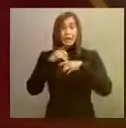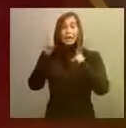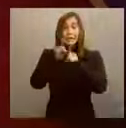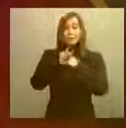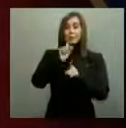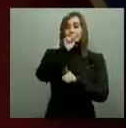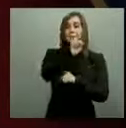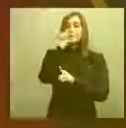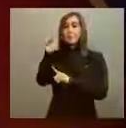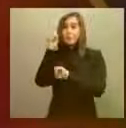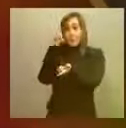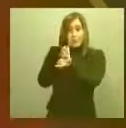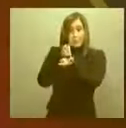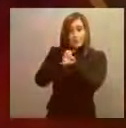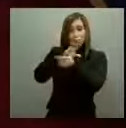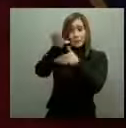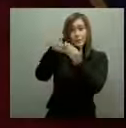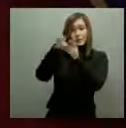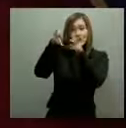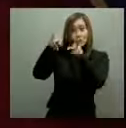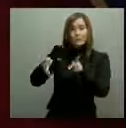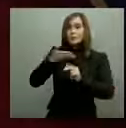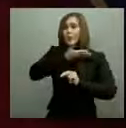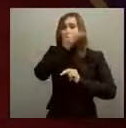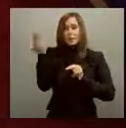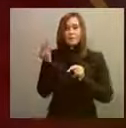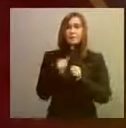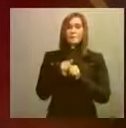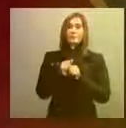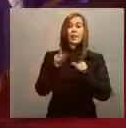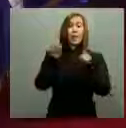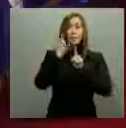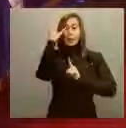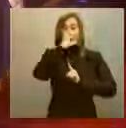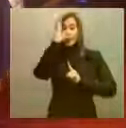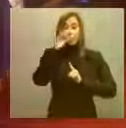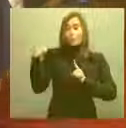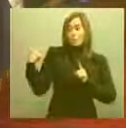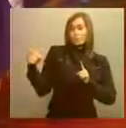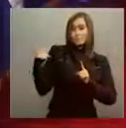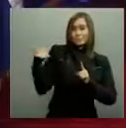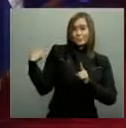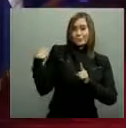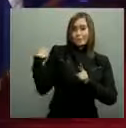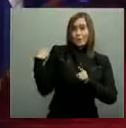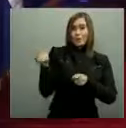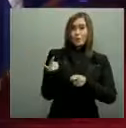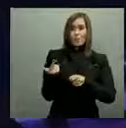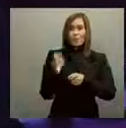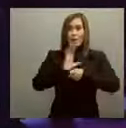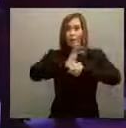los dominicanos y dominicanas y millones de vacunas para garantizar hasta 3 dosis a cada ciudadano.